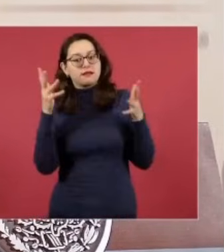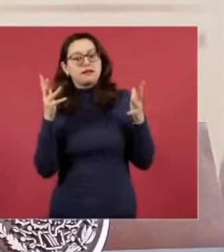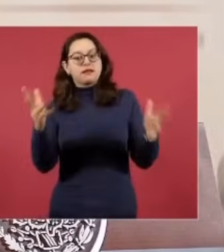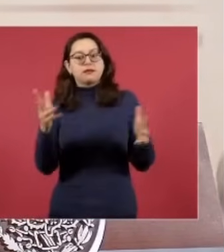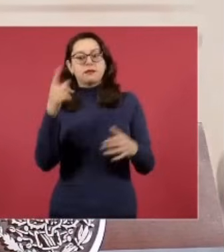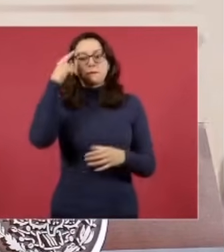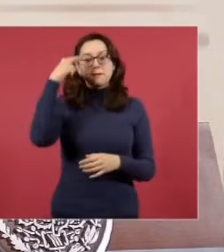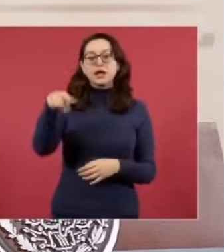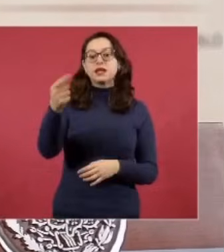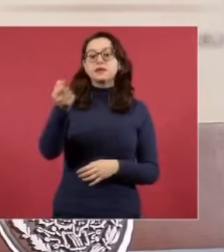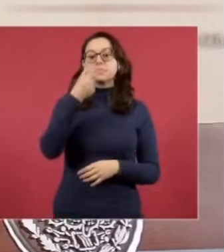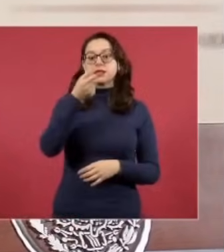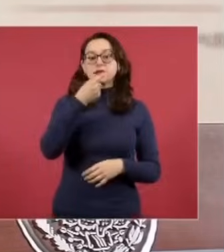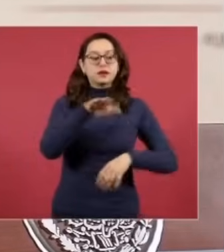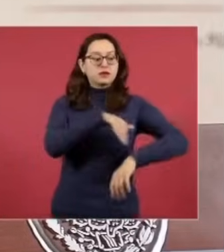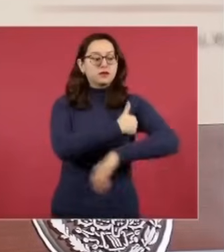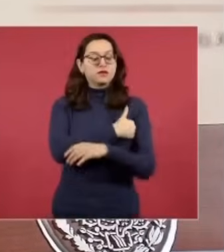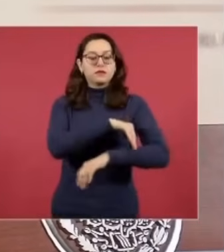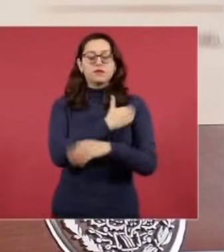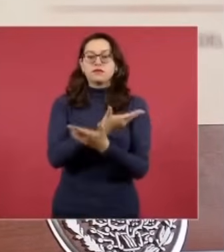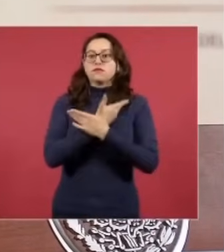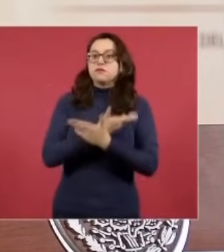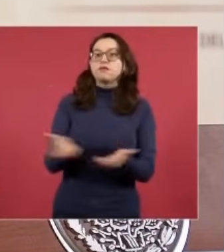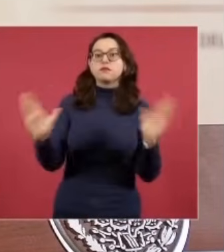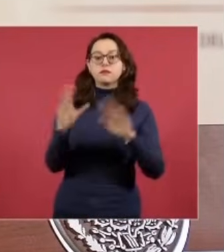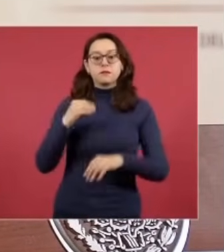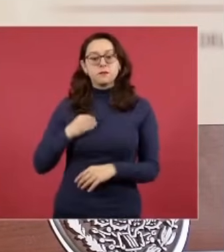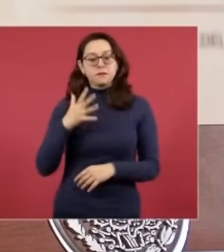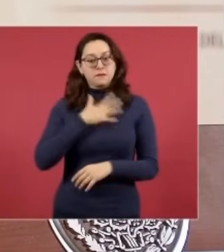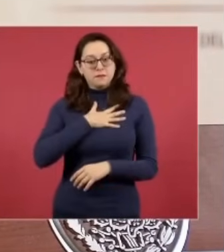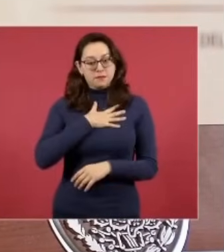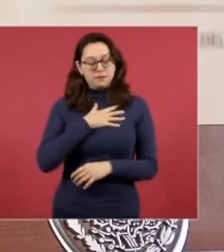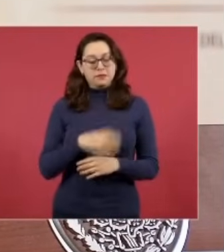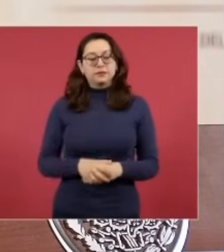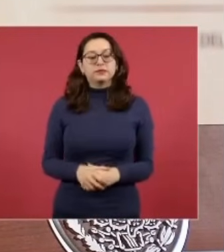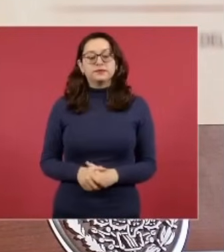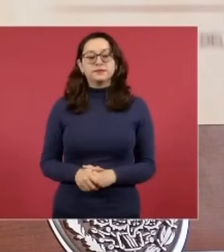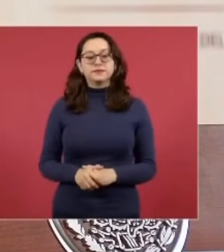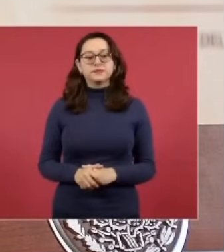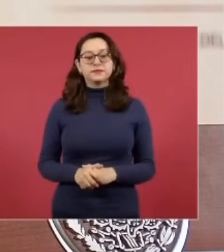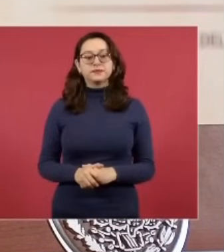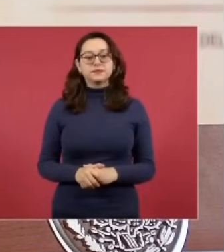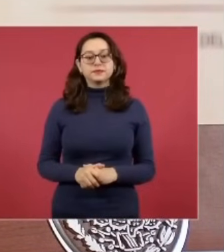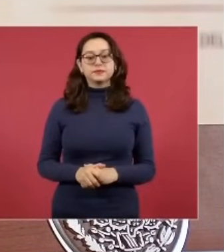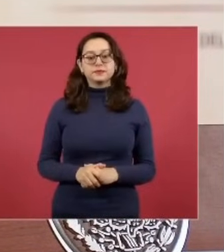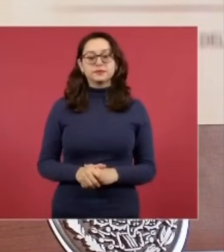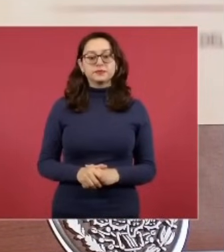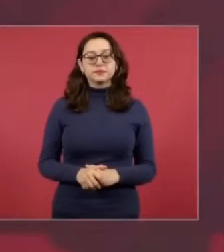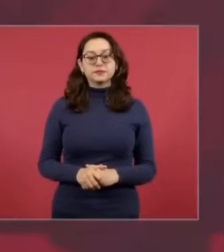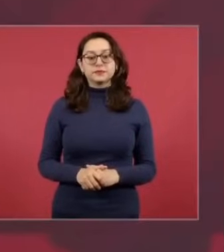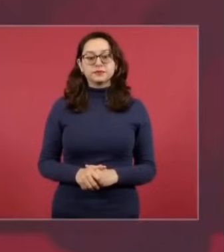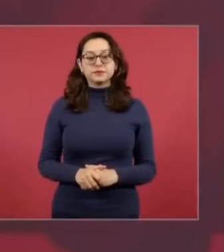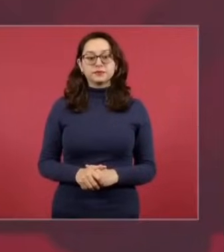la farmacia. Amigos y amigas, vamos a escucharlo muy atentamente y después vamos a ir a la